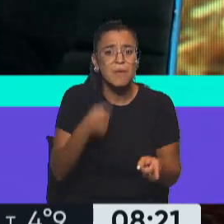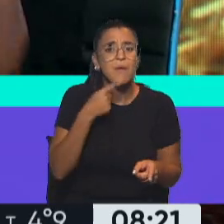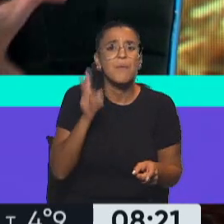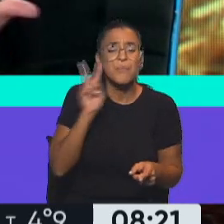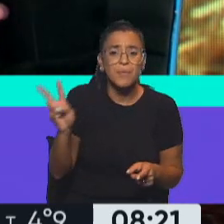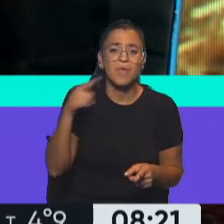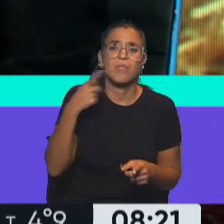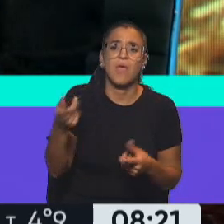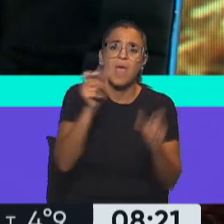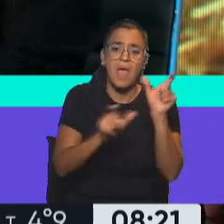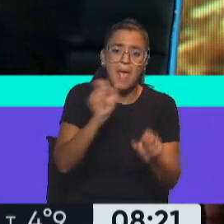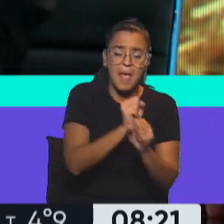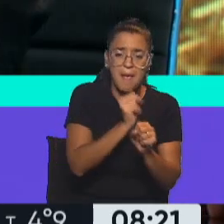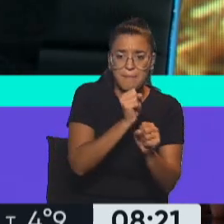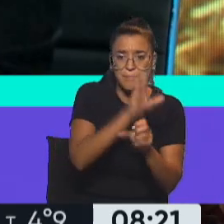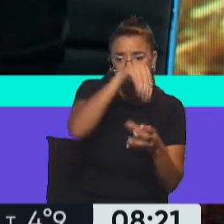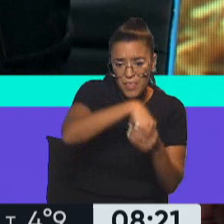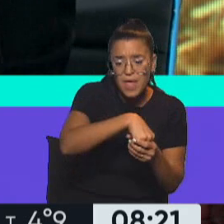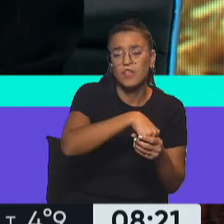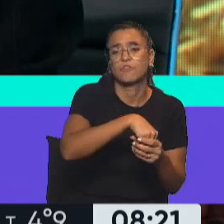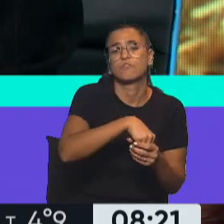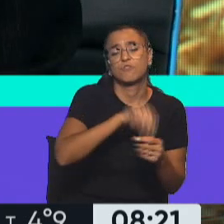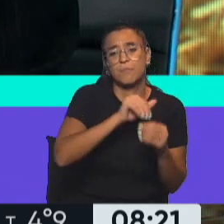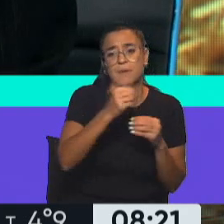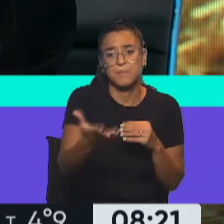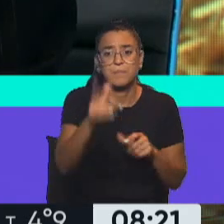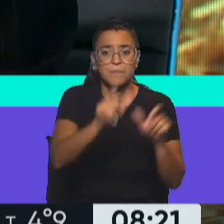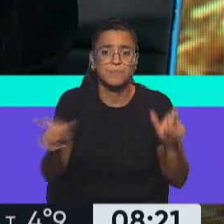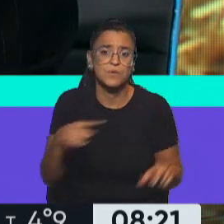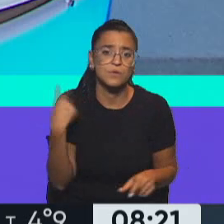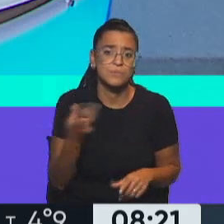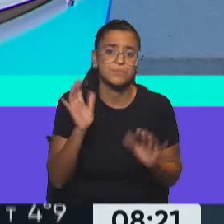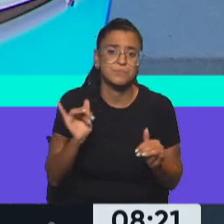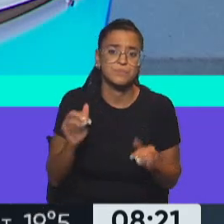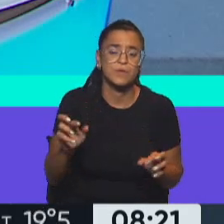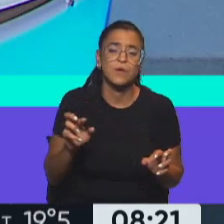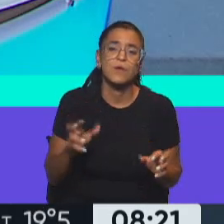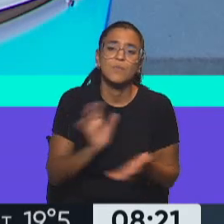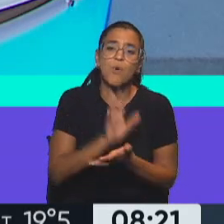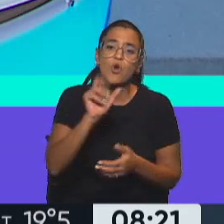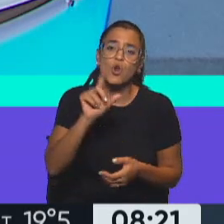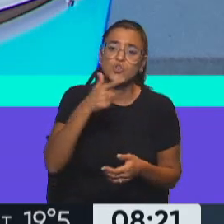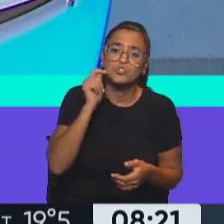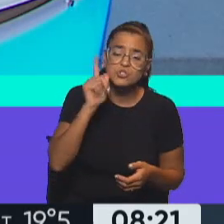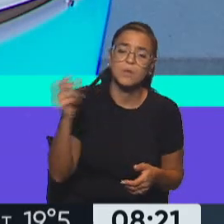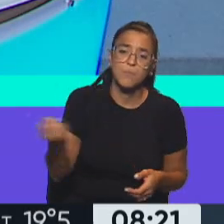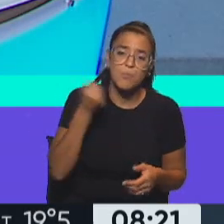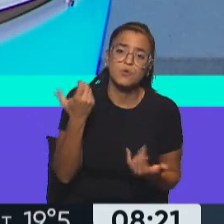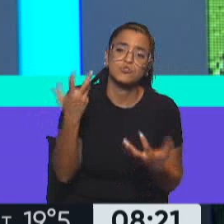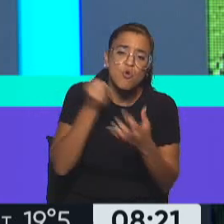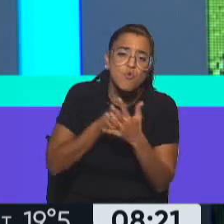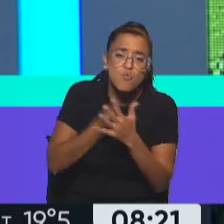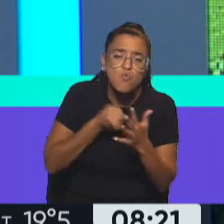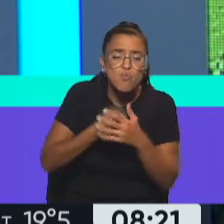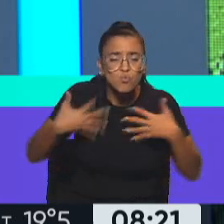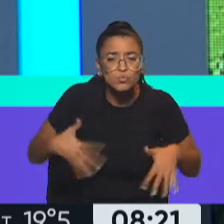lo que le pasa a los empleados que están en la panadería, al que está del otro lado del mostrador en función de la realidad. Tenemos una función social importante, por eso que nos peleamos bastante, que a